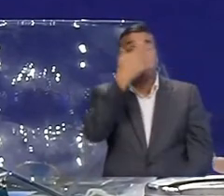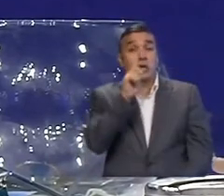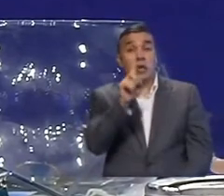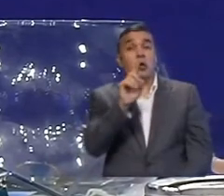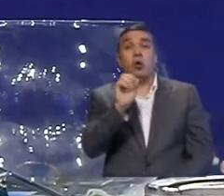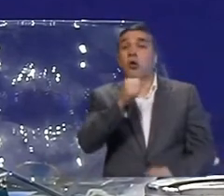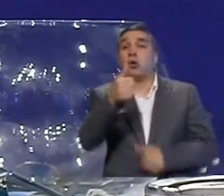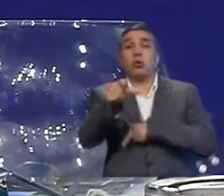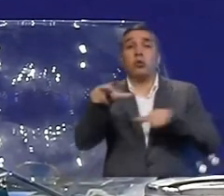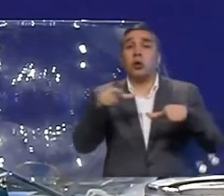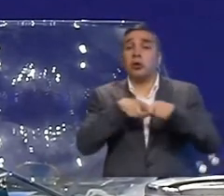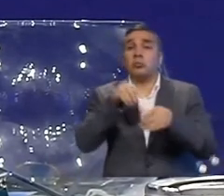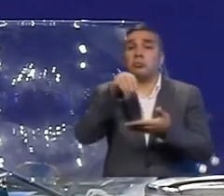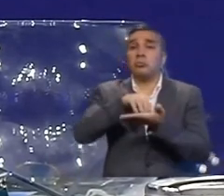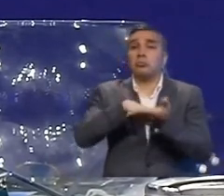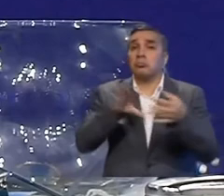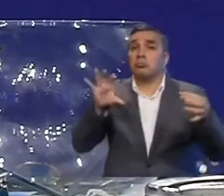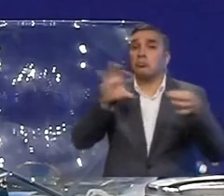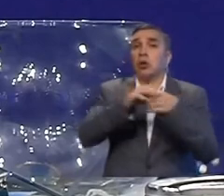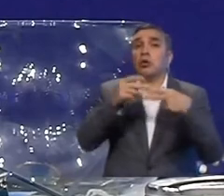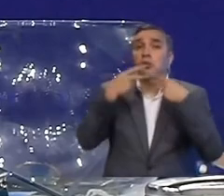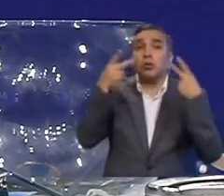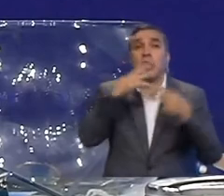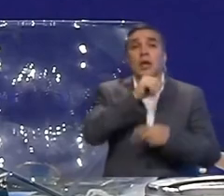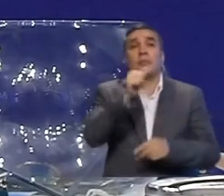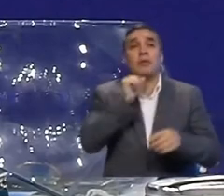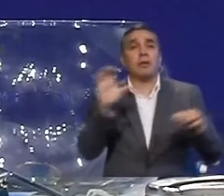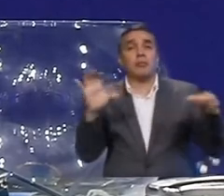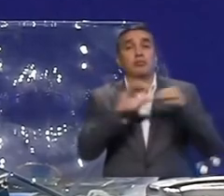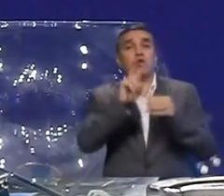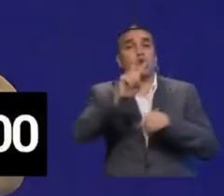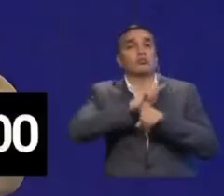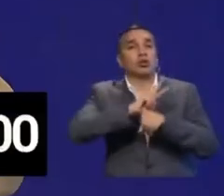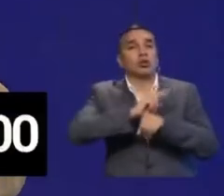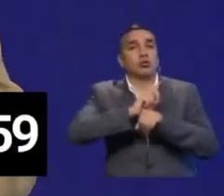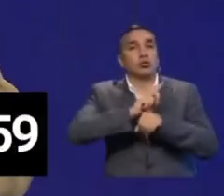otros sectores incluiría en las alianzas públicas y privadas? Sus dos minutos.